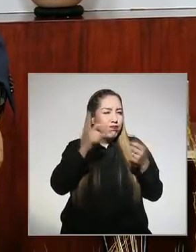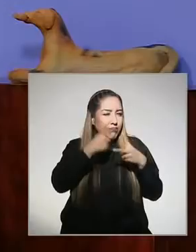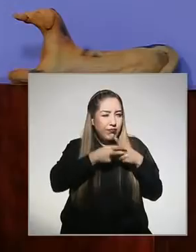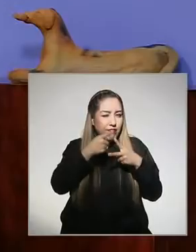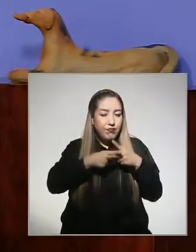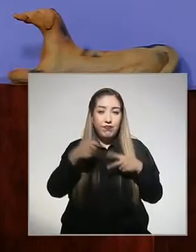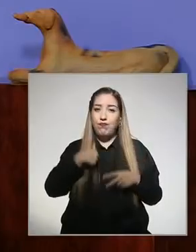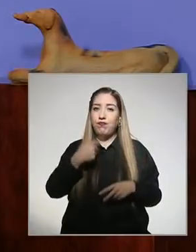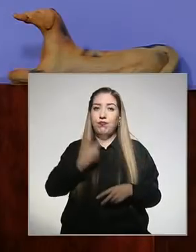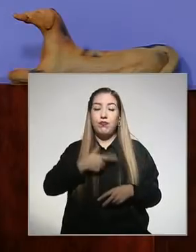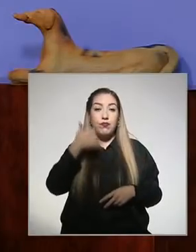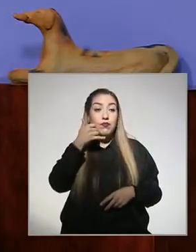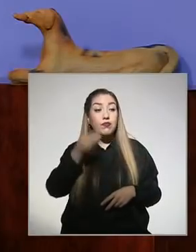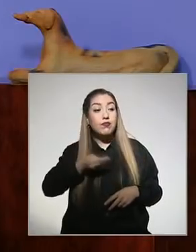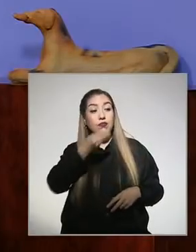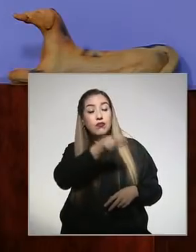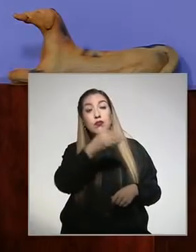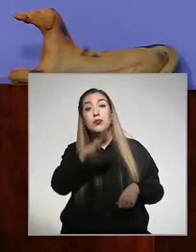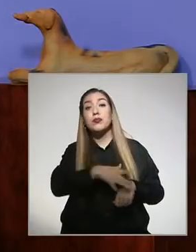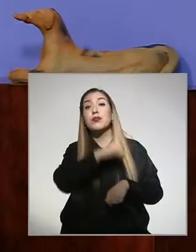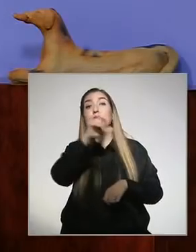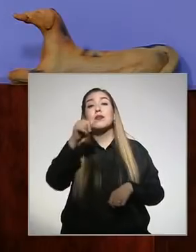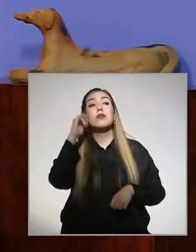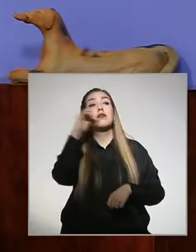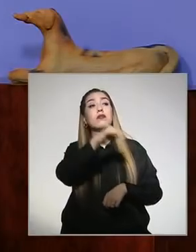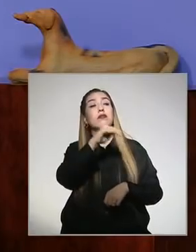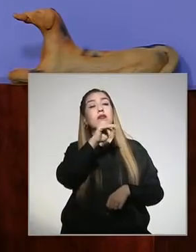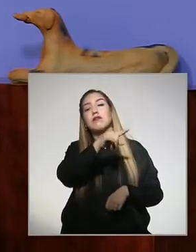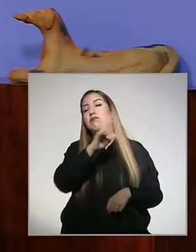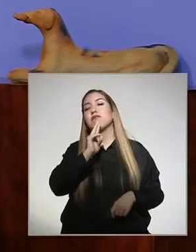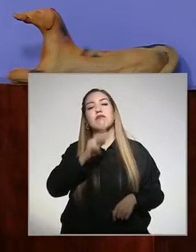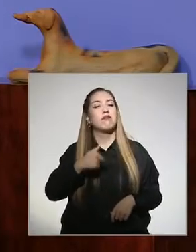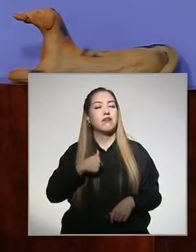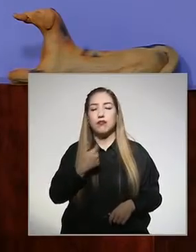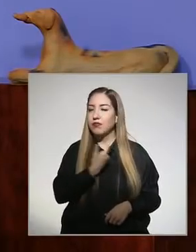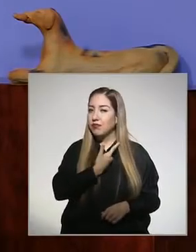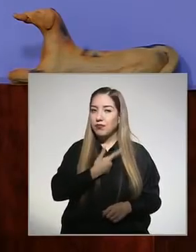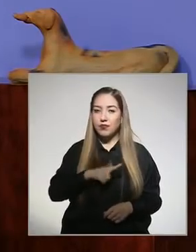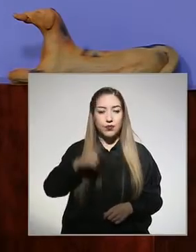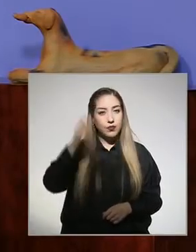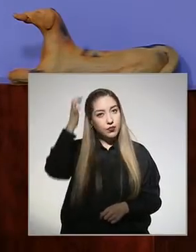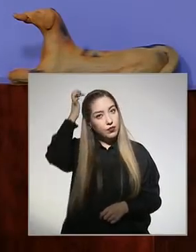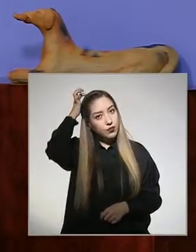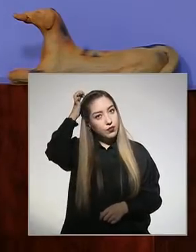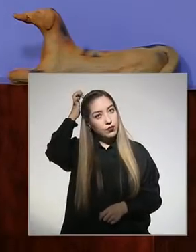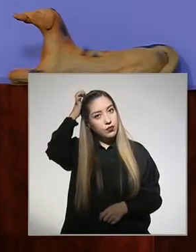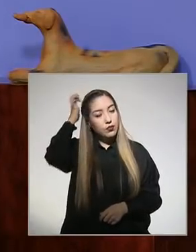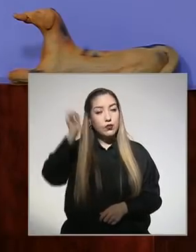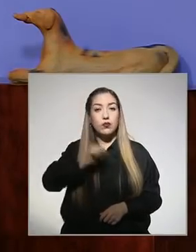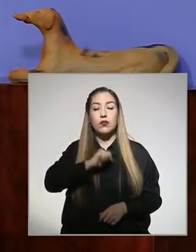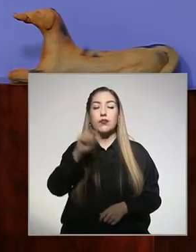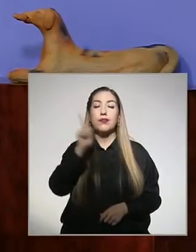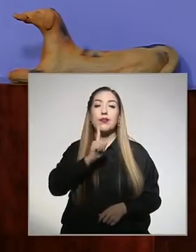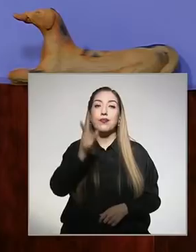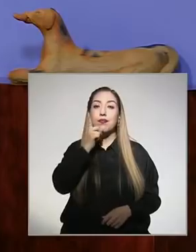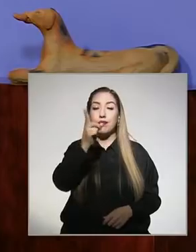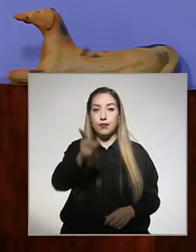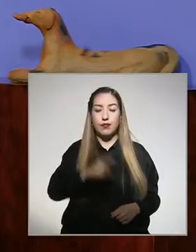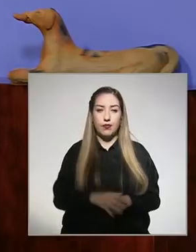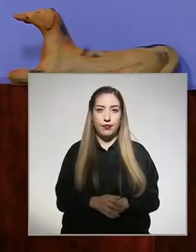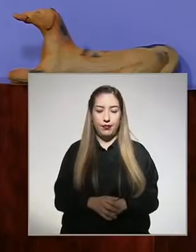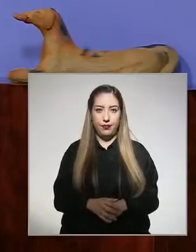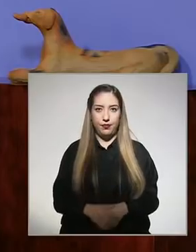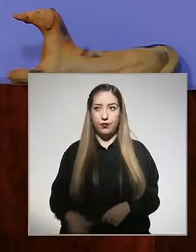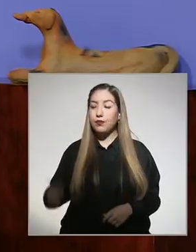porque cuando le hablo no me responde y eso no me agrada. Esperanza Caballero, comenzando con los padres, ya